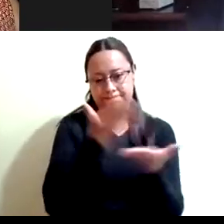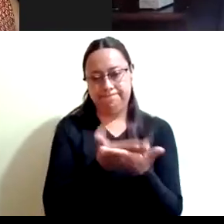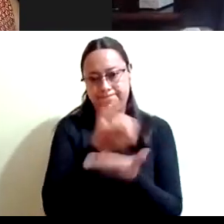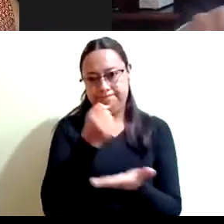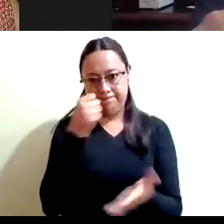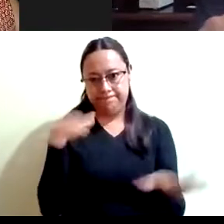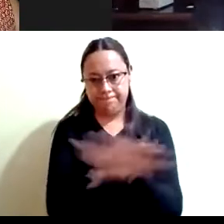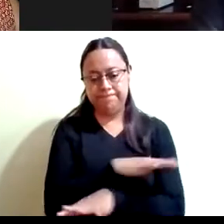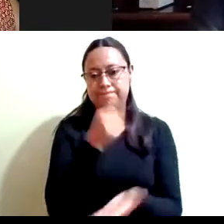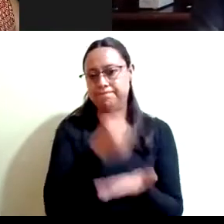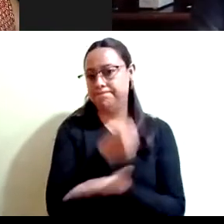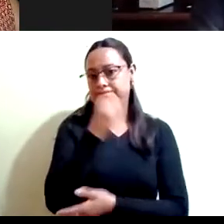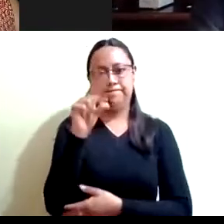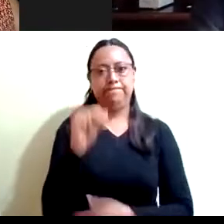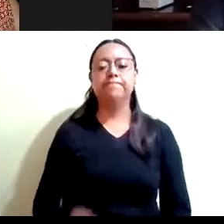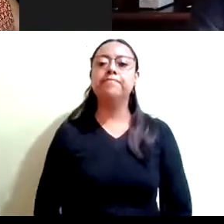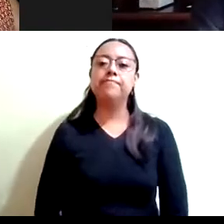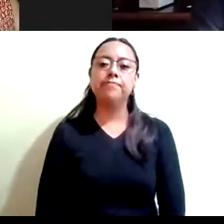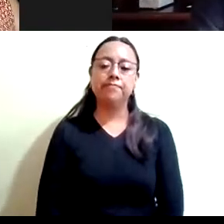aprobadas.